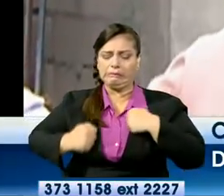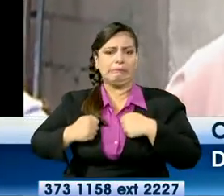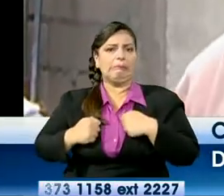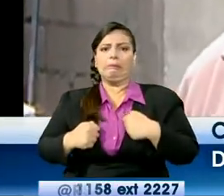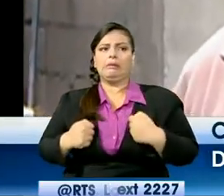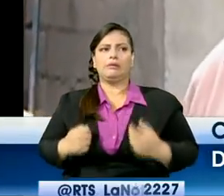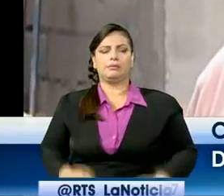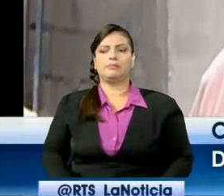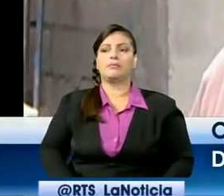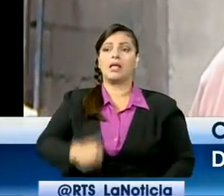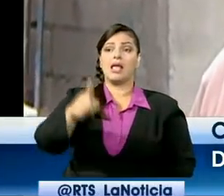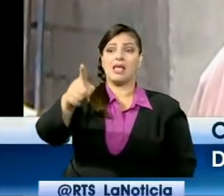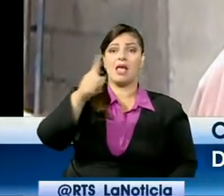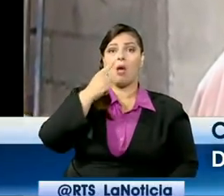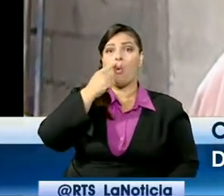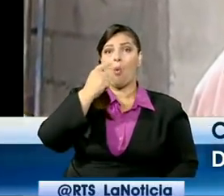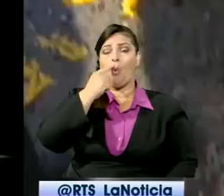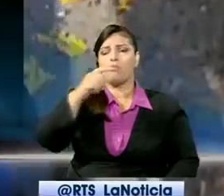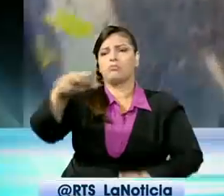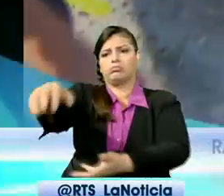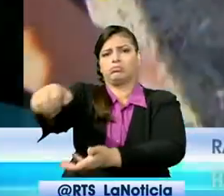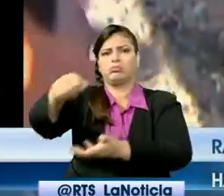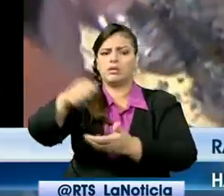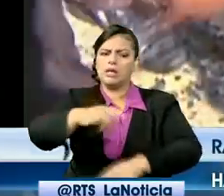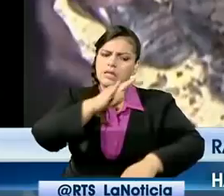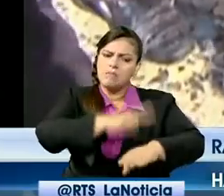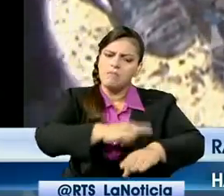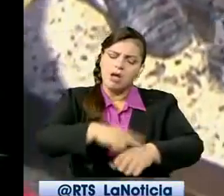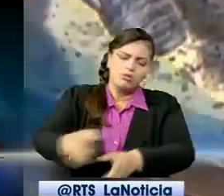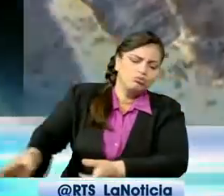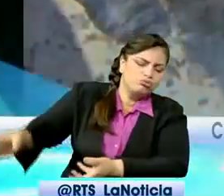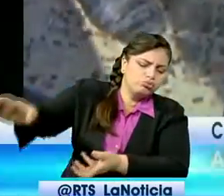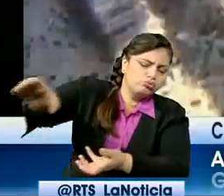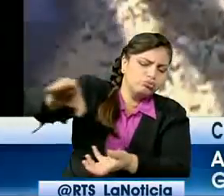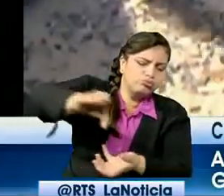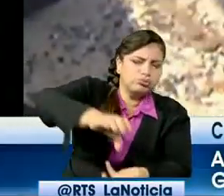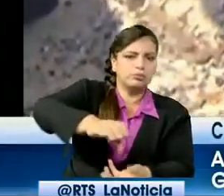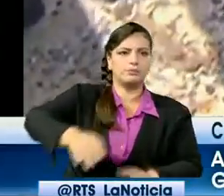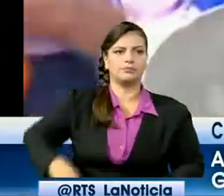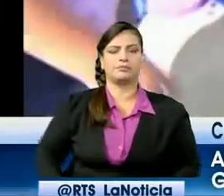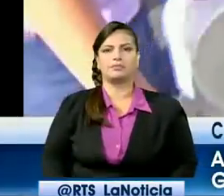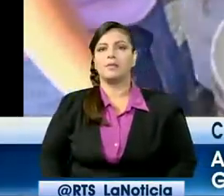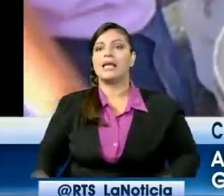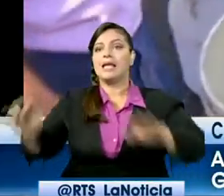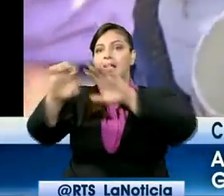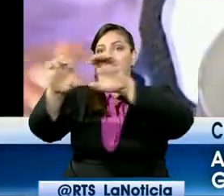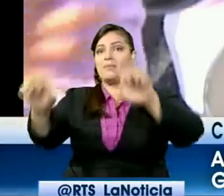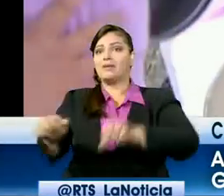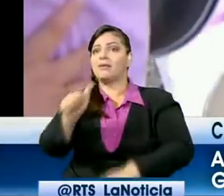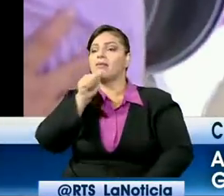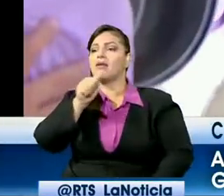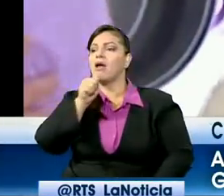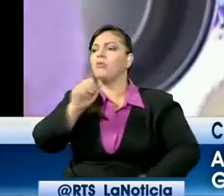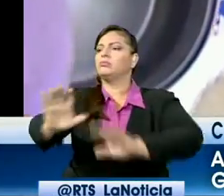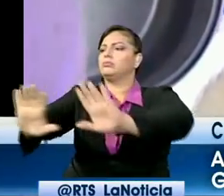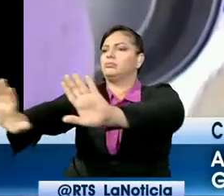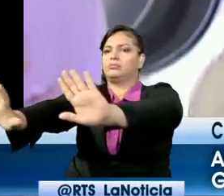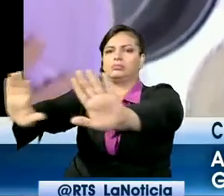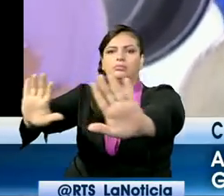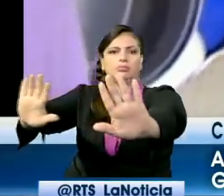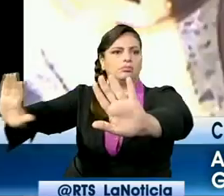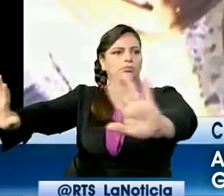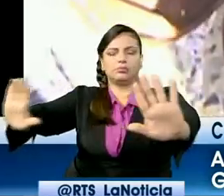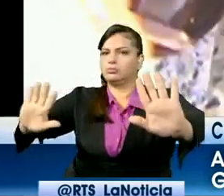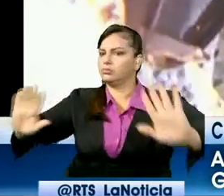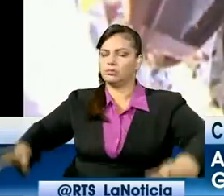para que no los baños más que todo. Y mientras personal de la concesionaria Interagua colocaba la tapa para evitar que llegaran más